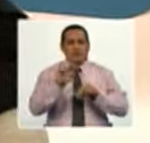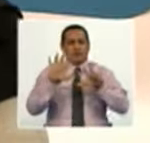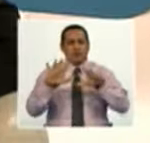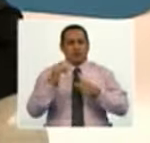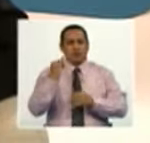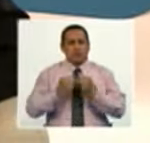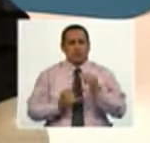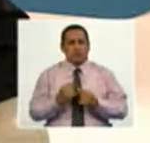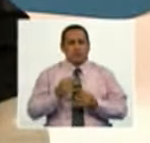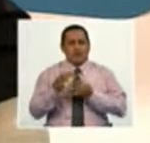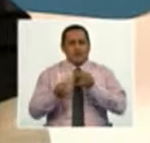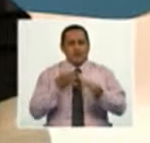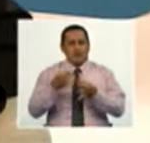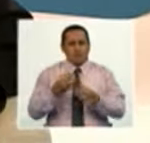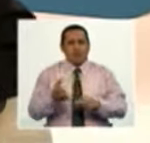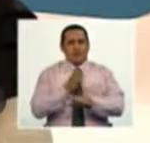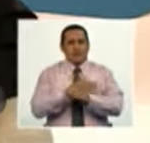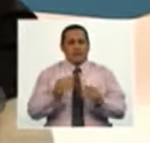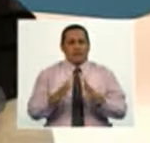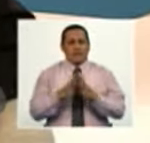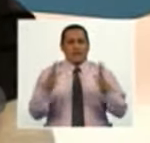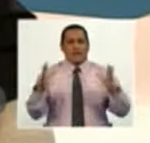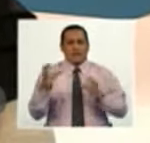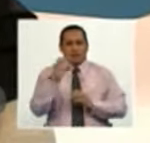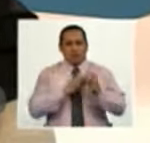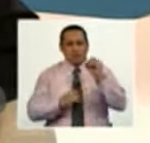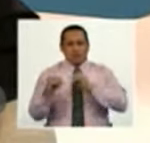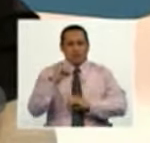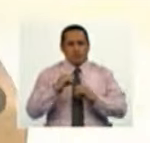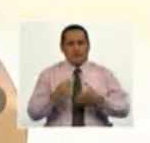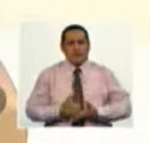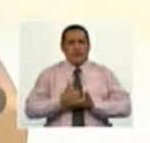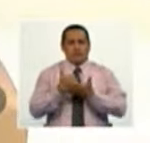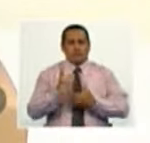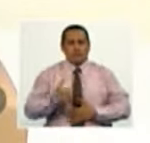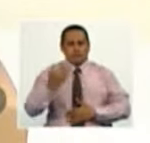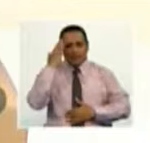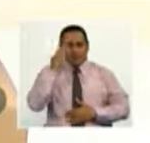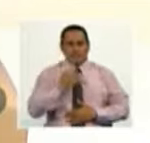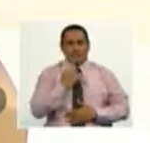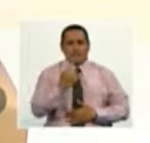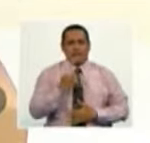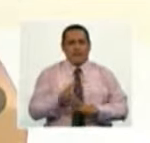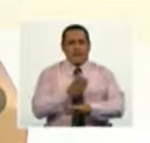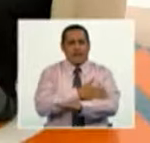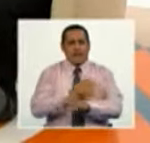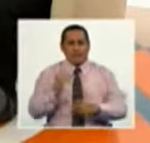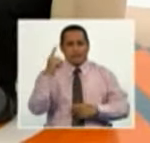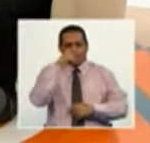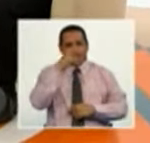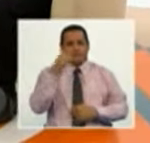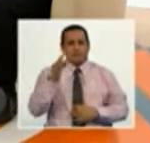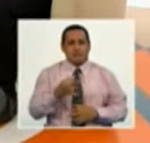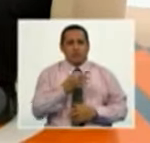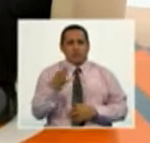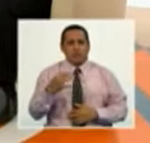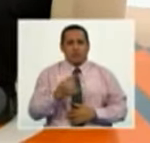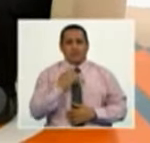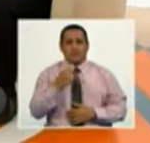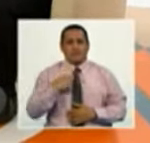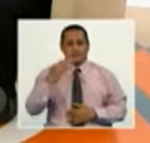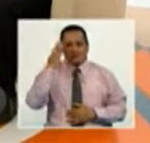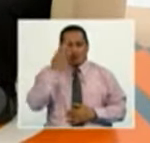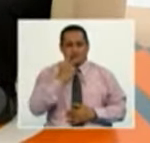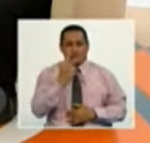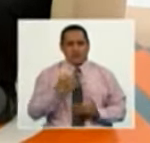Y un último tema es también el tamaño de la organización ayuda a saber si estamos ante algo muy complejo o no, ¿no? En este caso